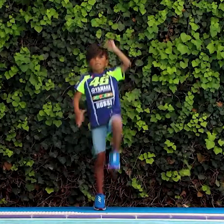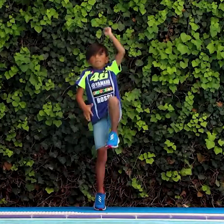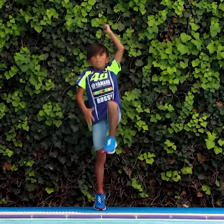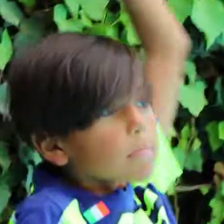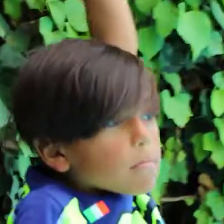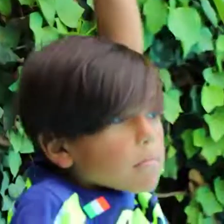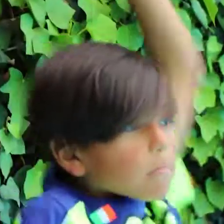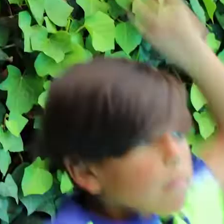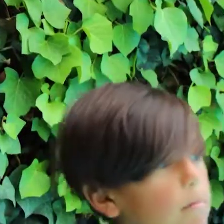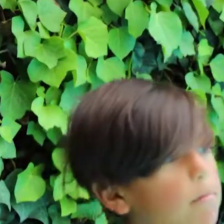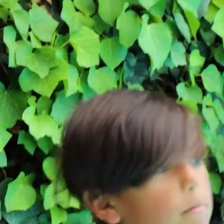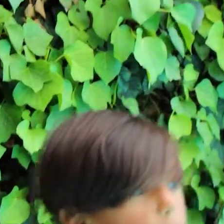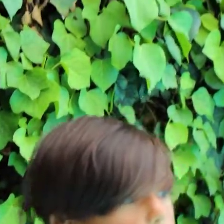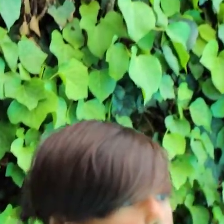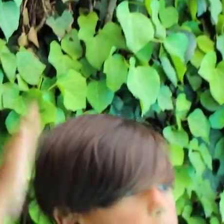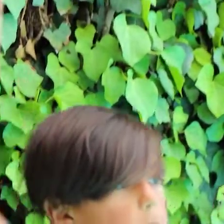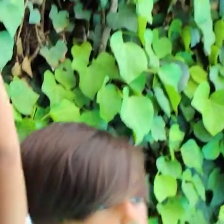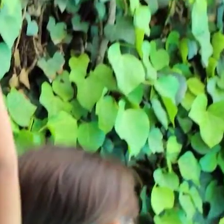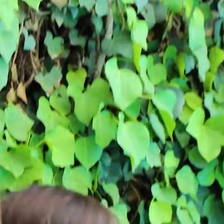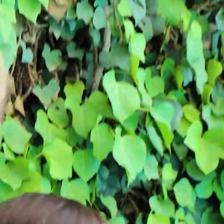pie contrario. Bien.